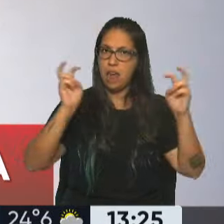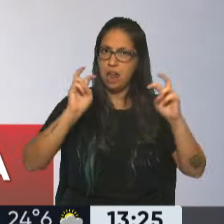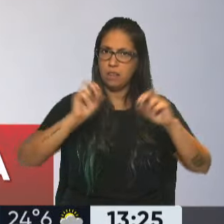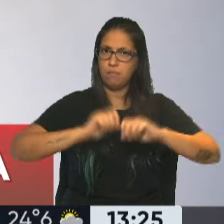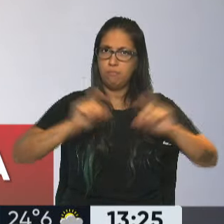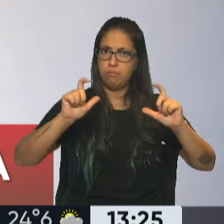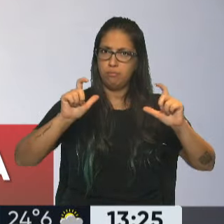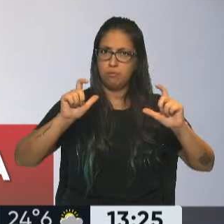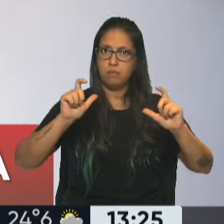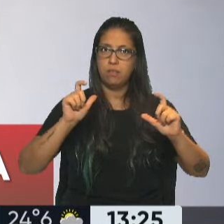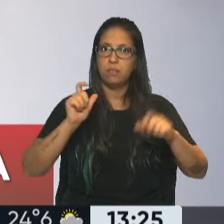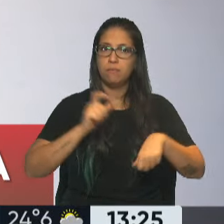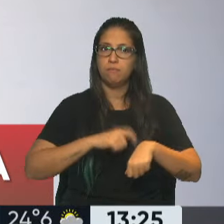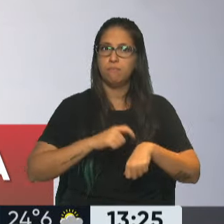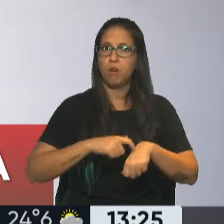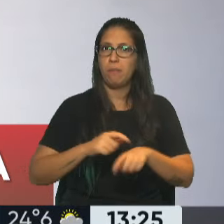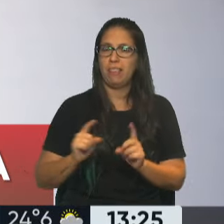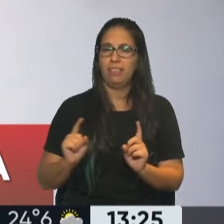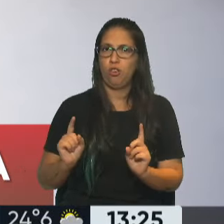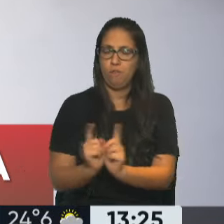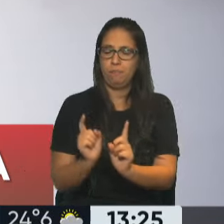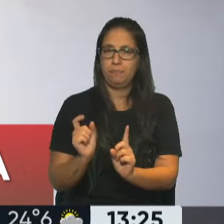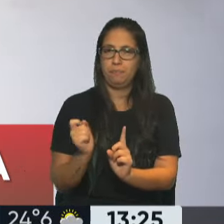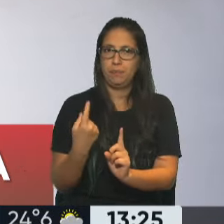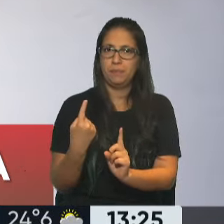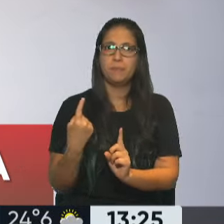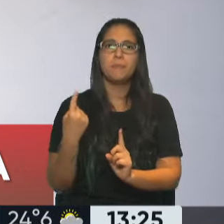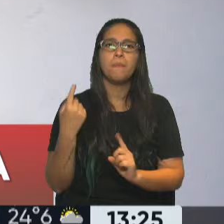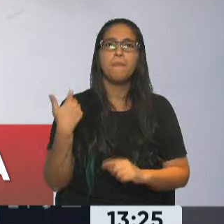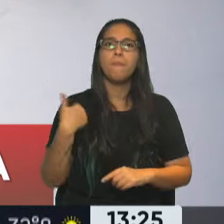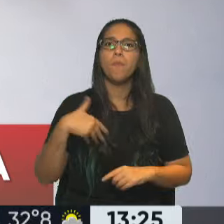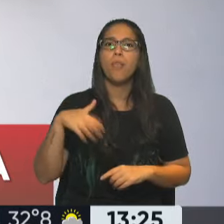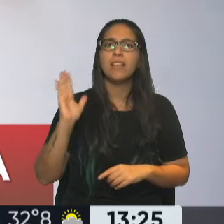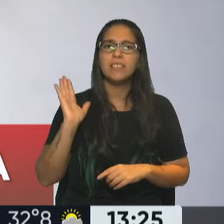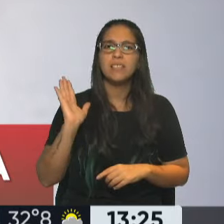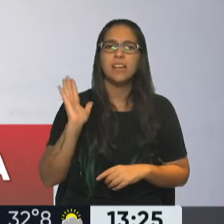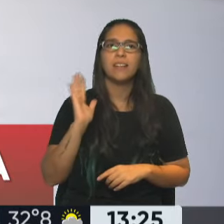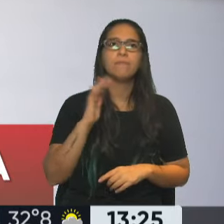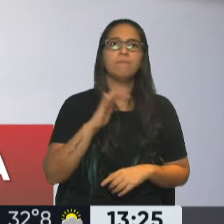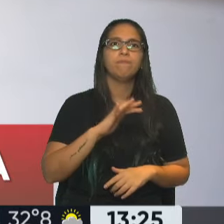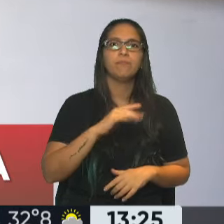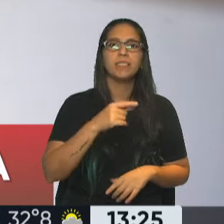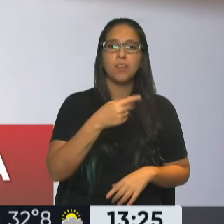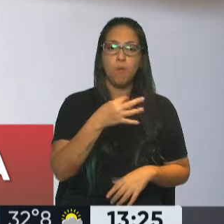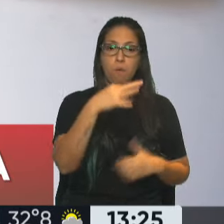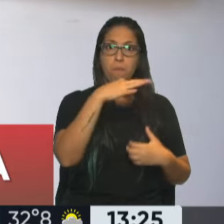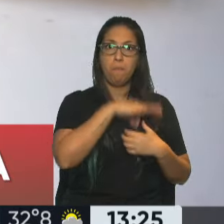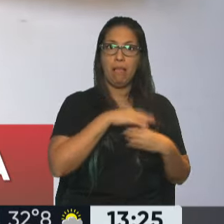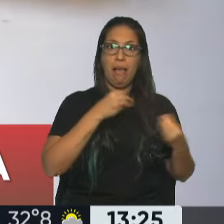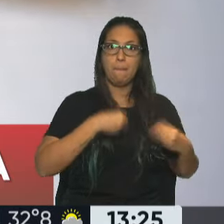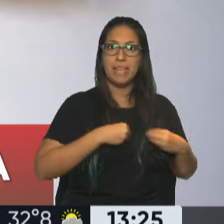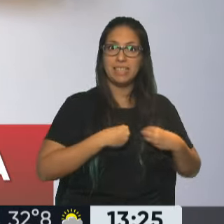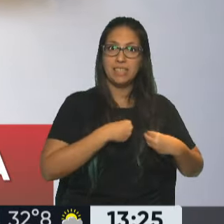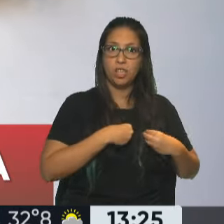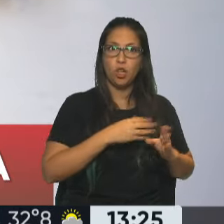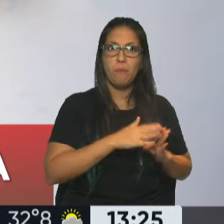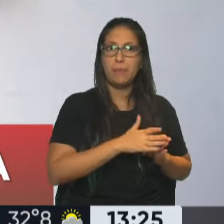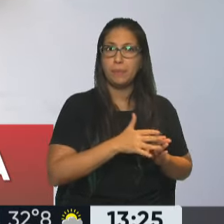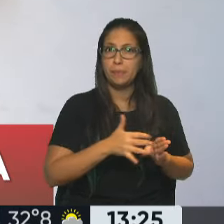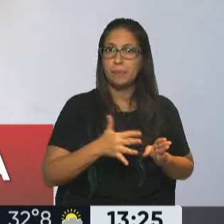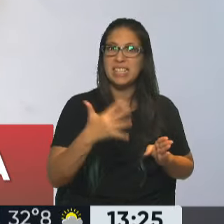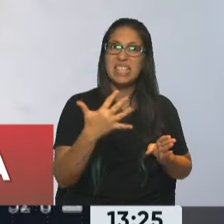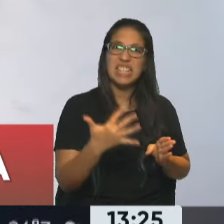el periodo agudo, pero lo más común es que empiezan a aparecer después del 5º, 6º, 7º día, ¿no? Que sí que es una